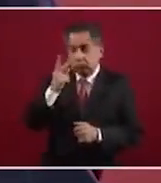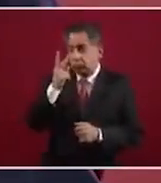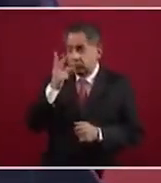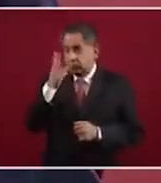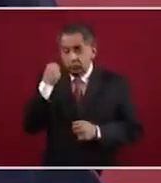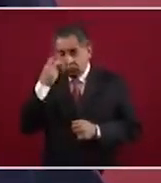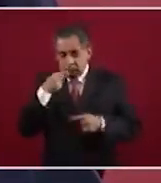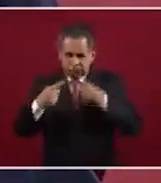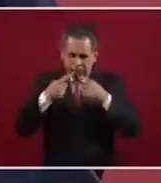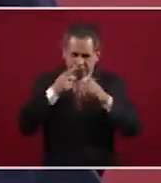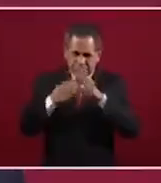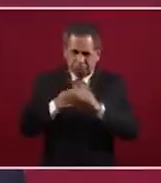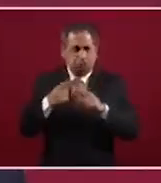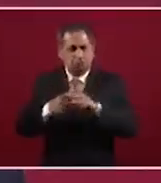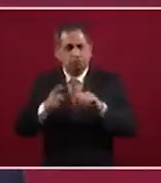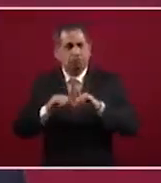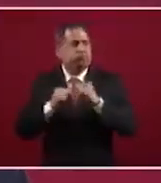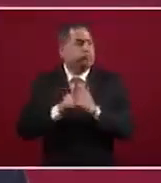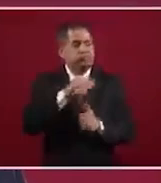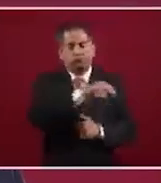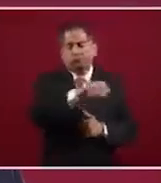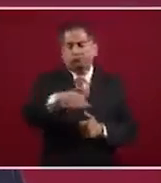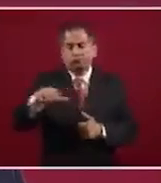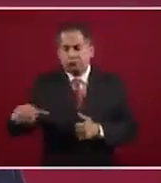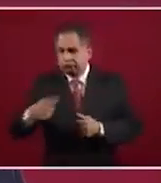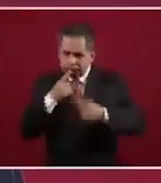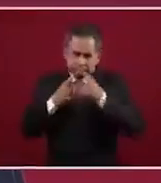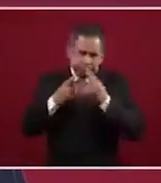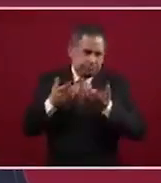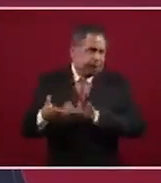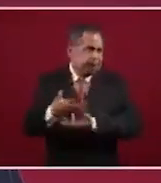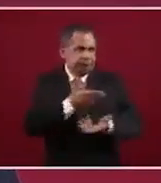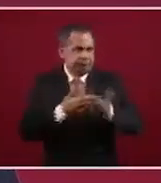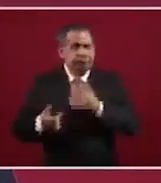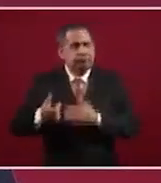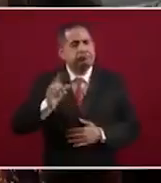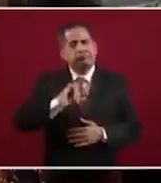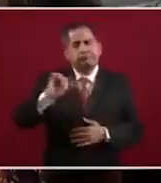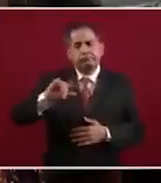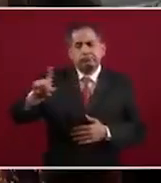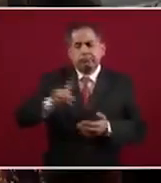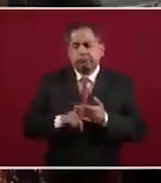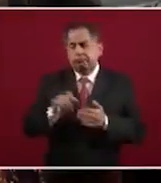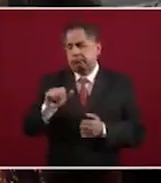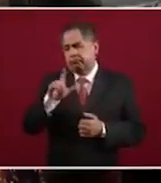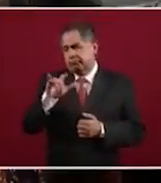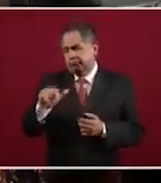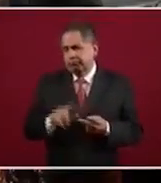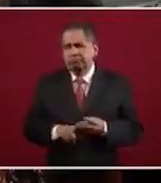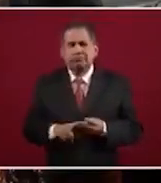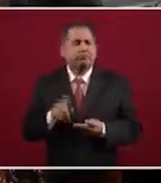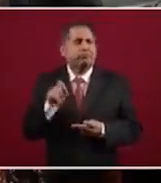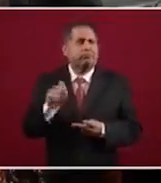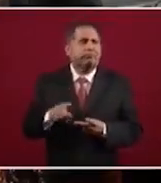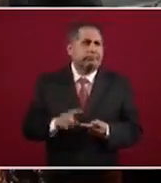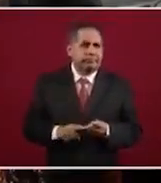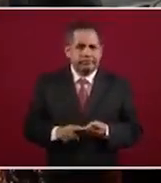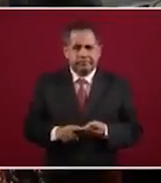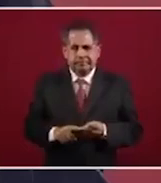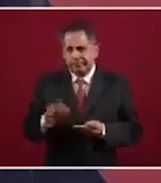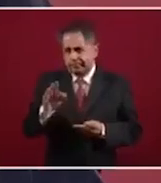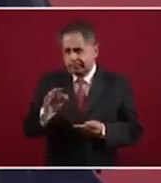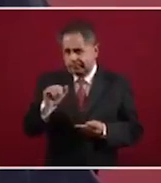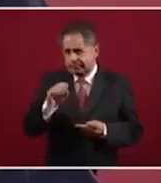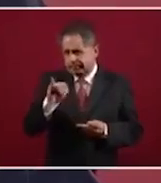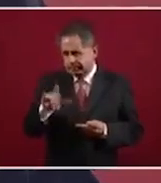3 horas con muchas de las organizaciones sociales y con muchas de las funcionarias, Alicia Leal, la propia